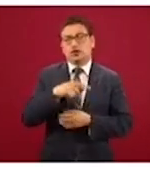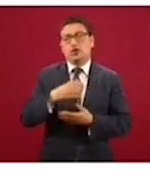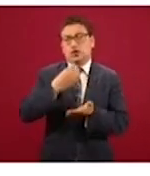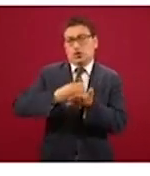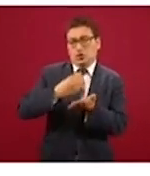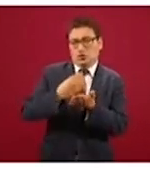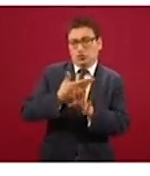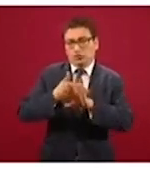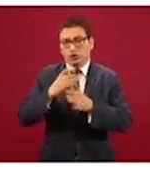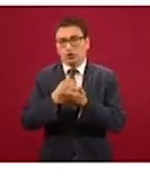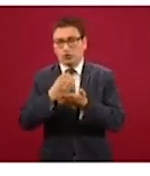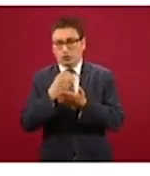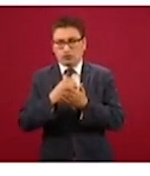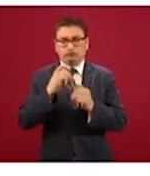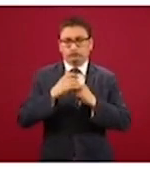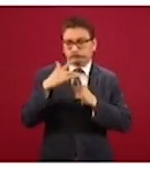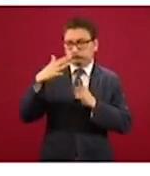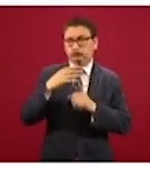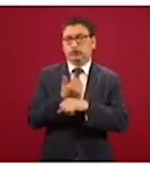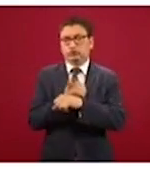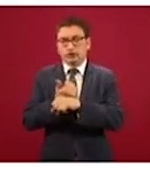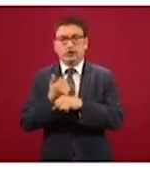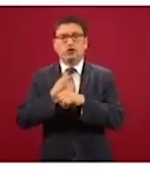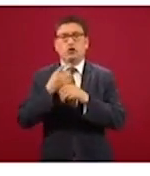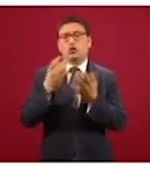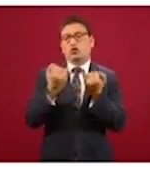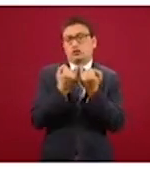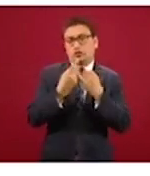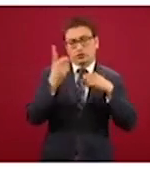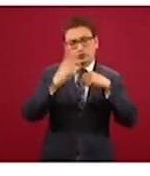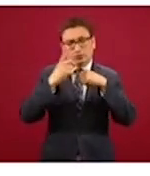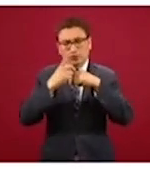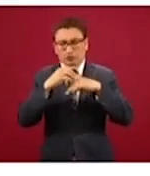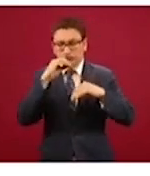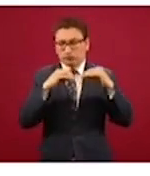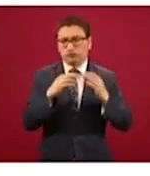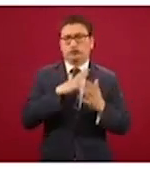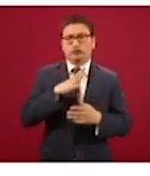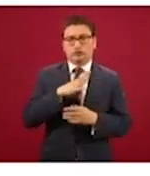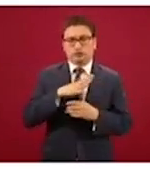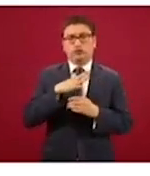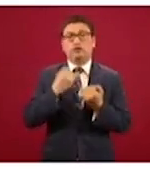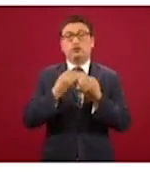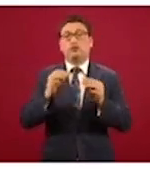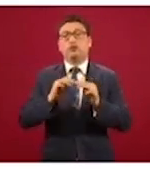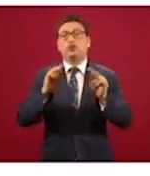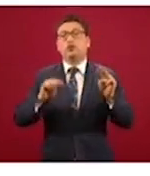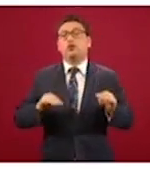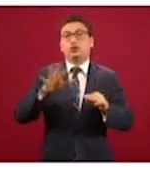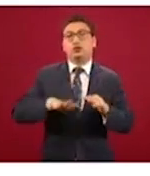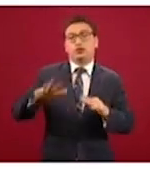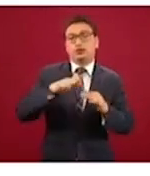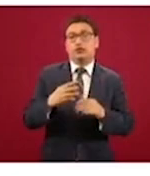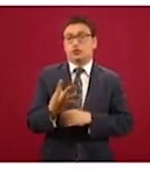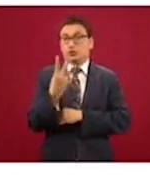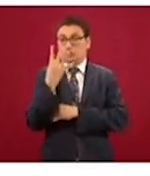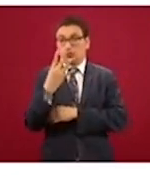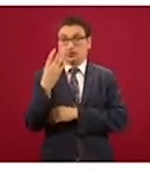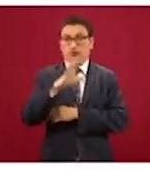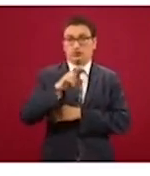preciosas, incrustaciones de diamantes. También tenemos 9 bienes inmuebles, 4 de ellos en Cancún,